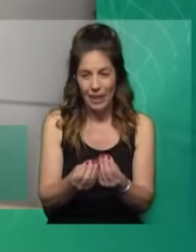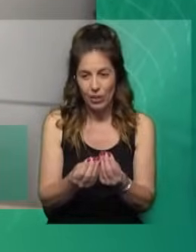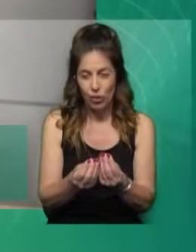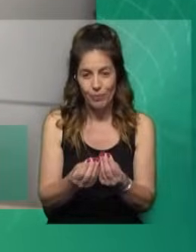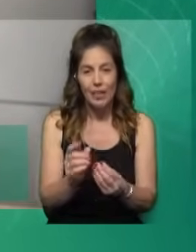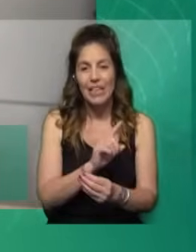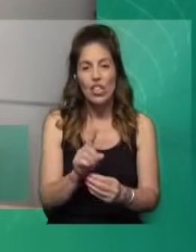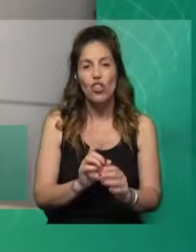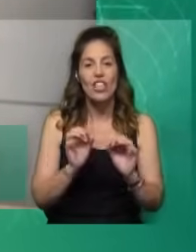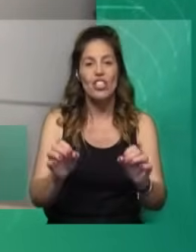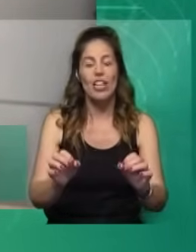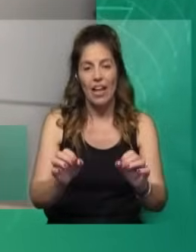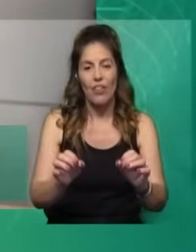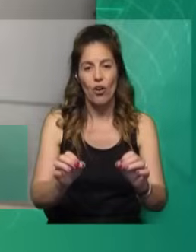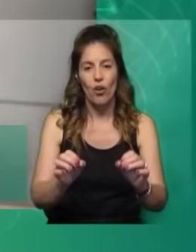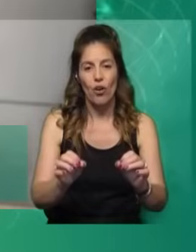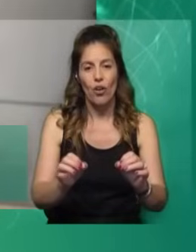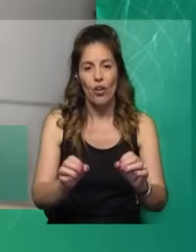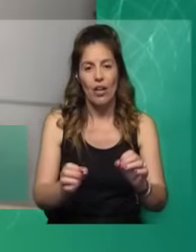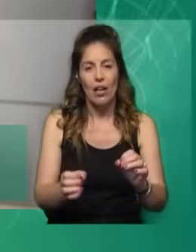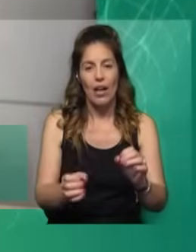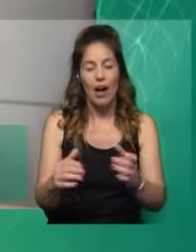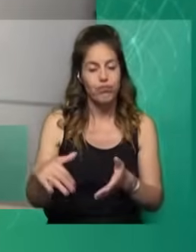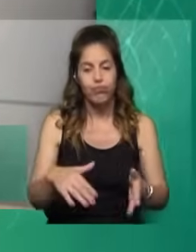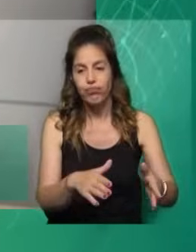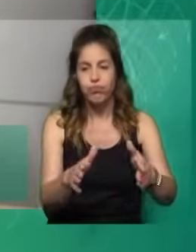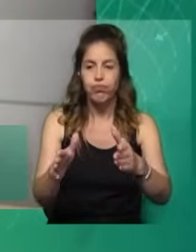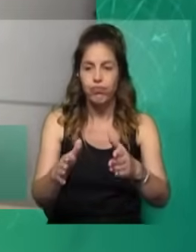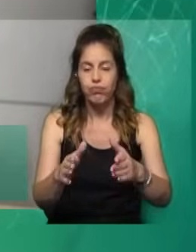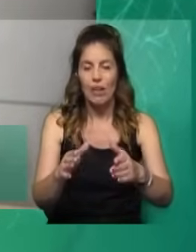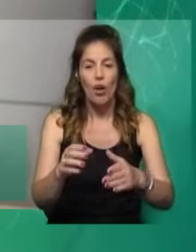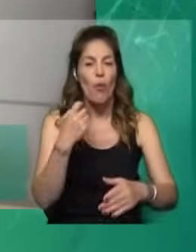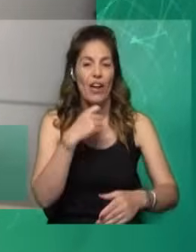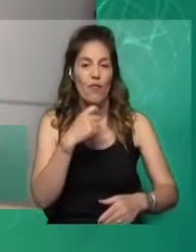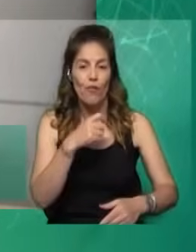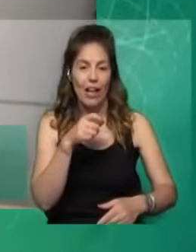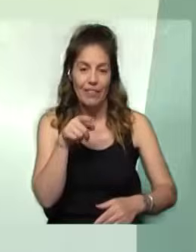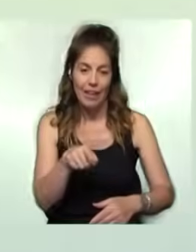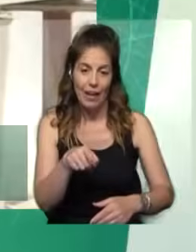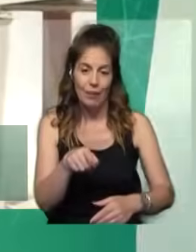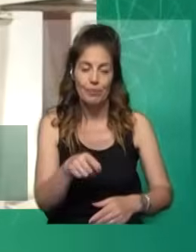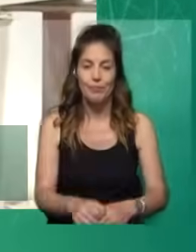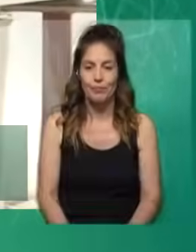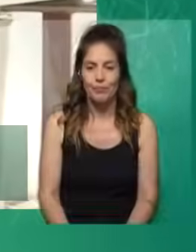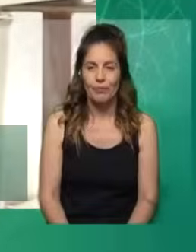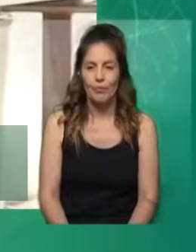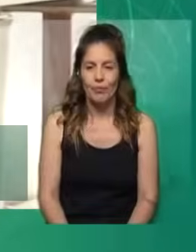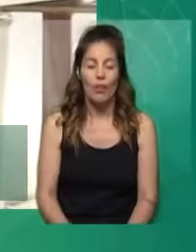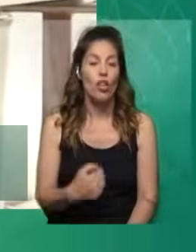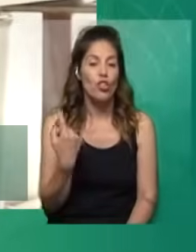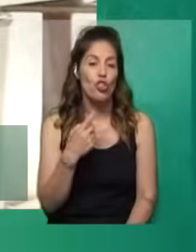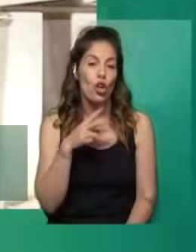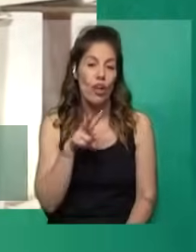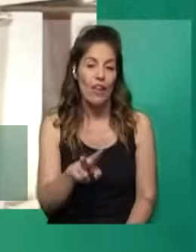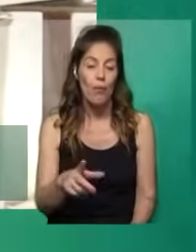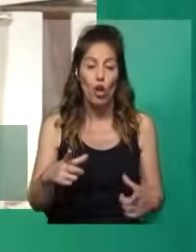han llegado a a a recargar Perdón todos los cursos de agua y tajamares como sería deseable en esta época del año las perspectivas que nosotros tenemos